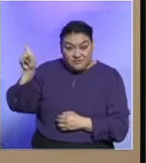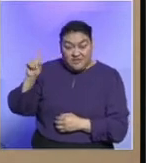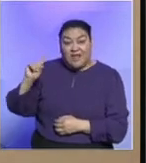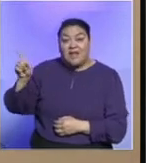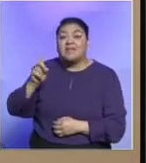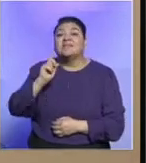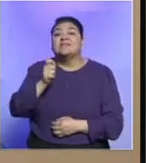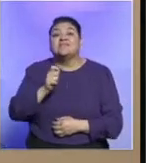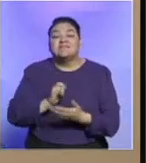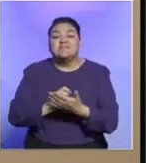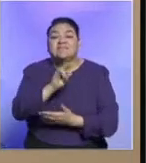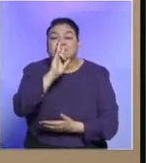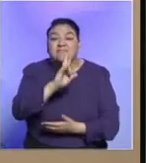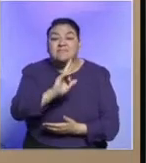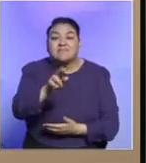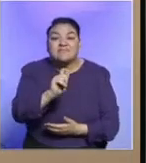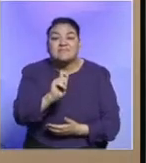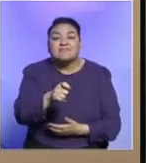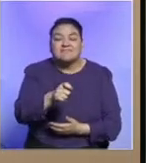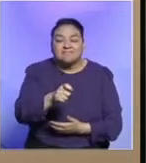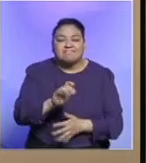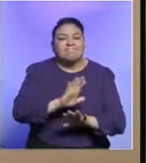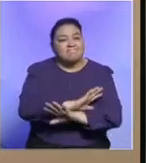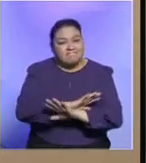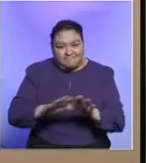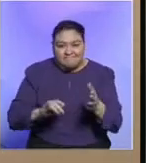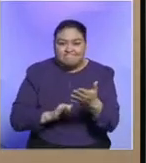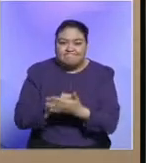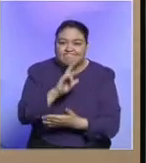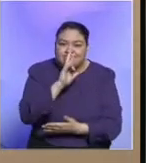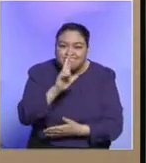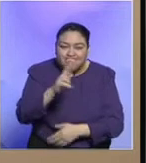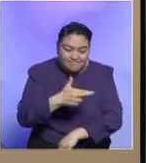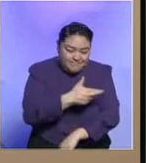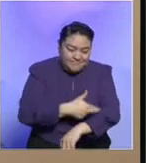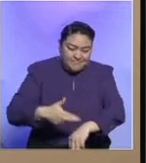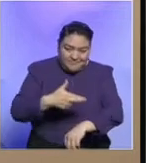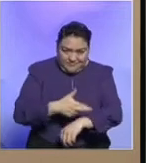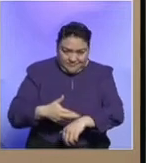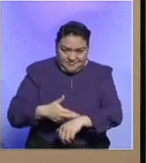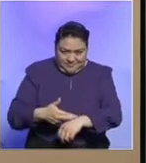ya resolvió lo que tenía que ver con la acción de